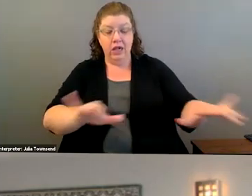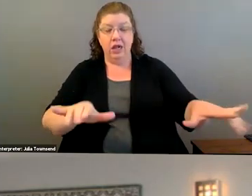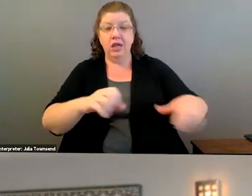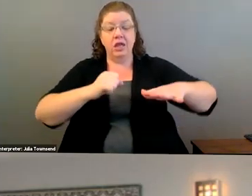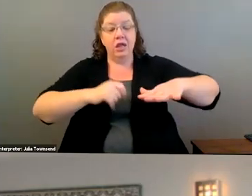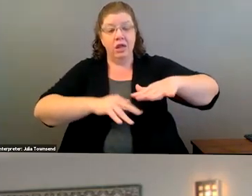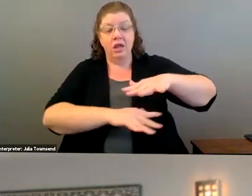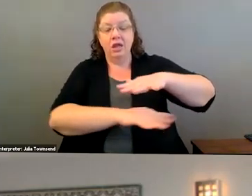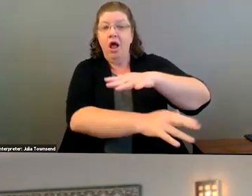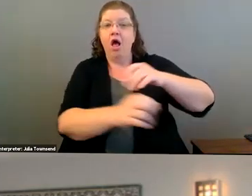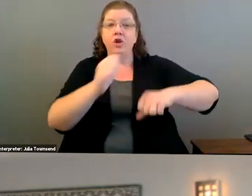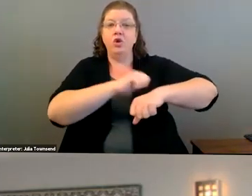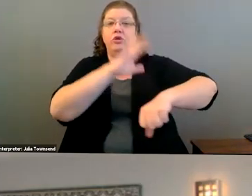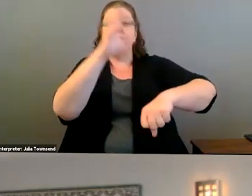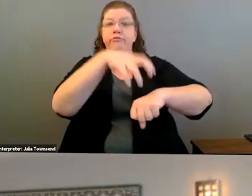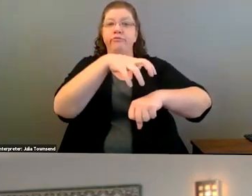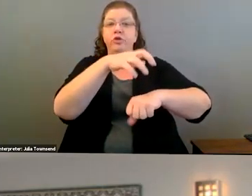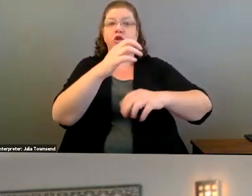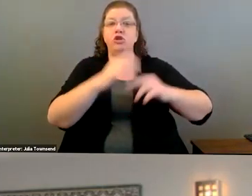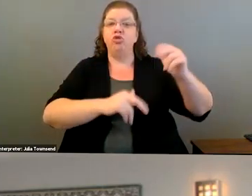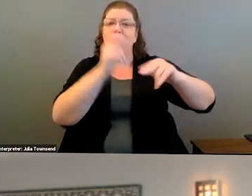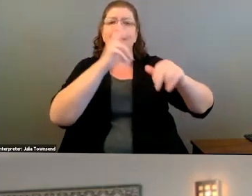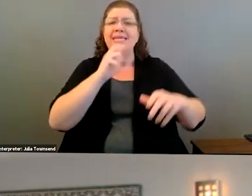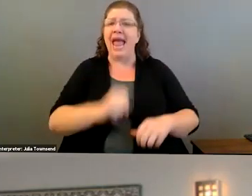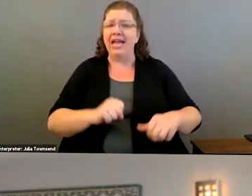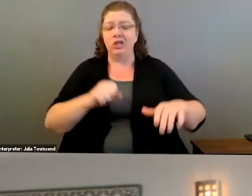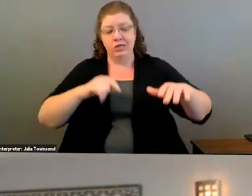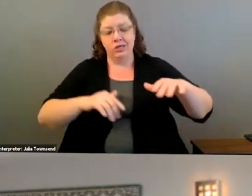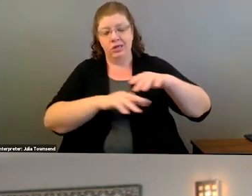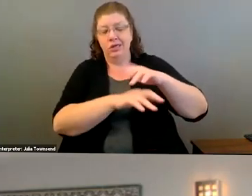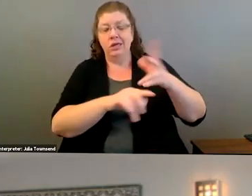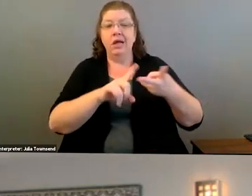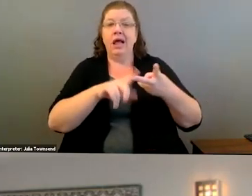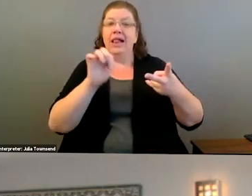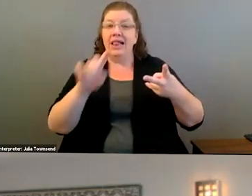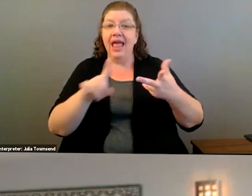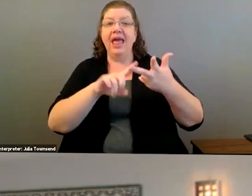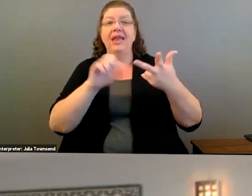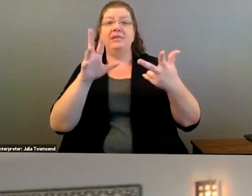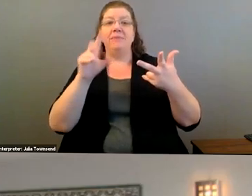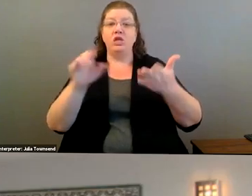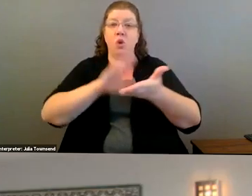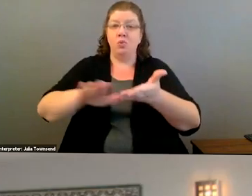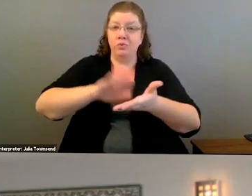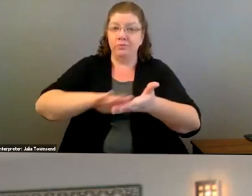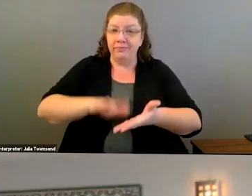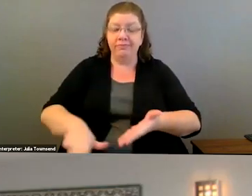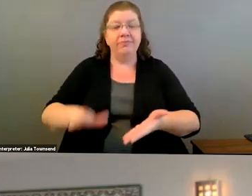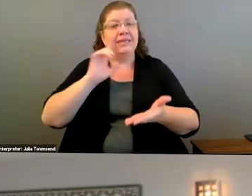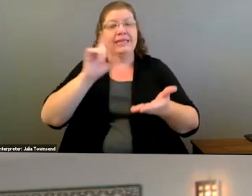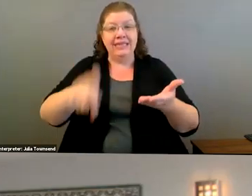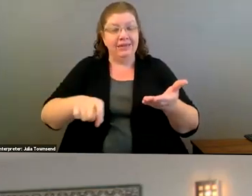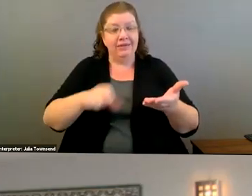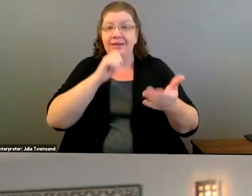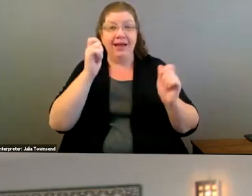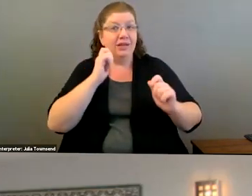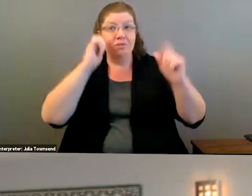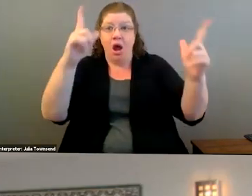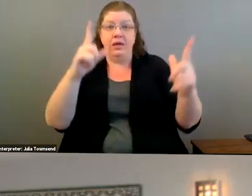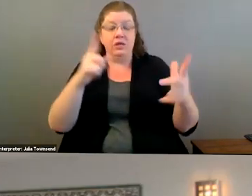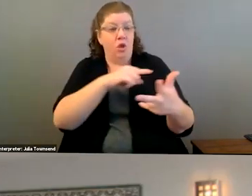bajo las infraestructuras la signa de ecuaciones estructurales y las cuestiones de asbesto y plomo estos no son cuestiones